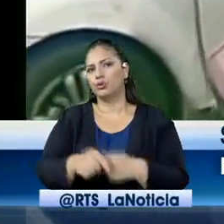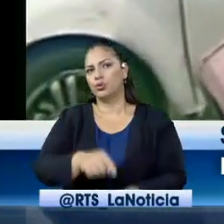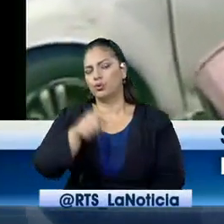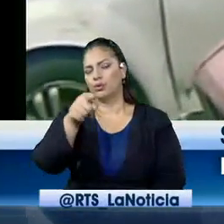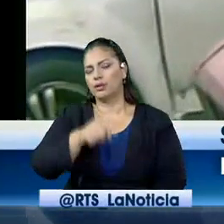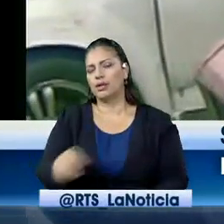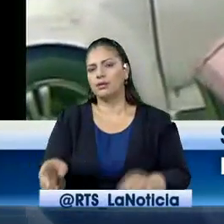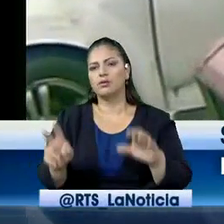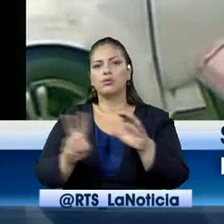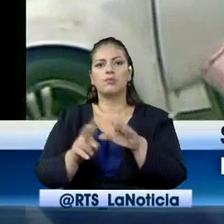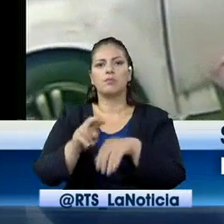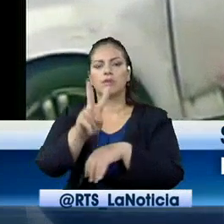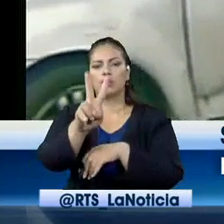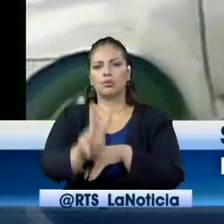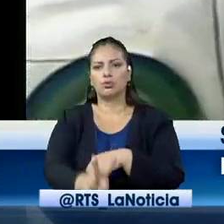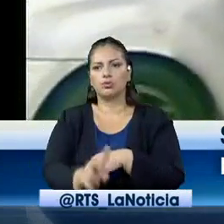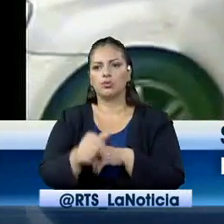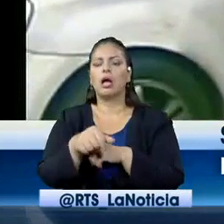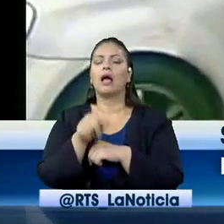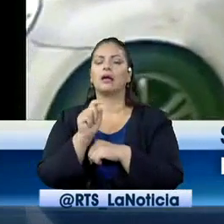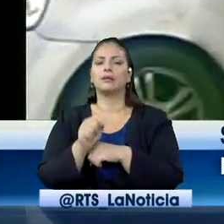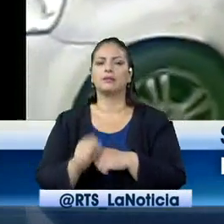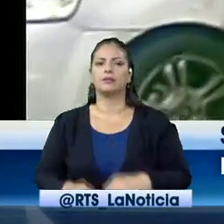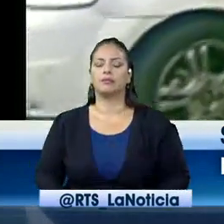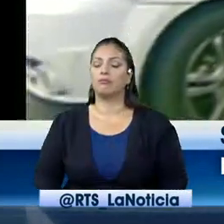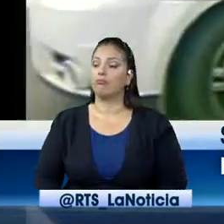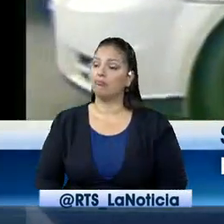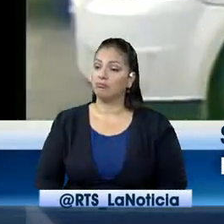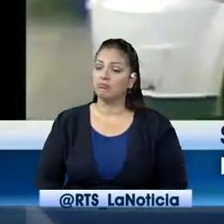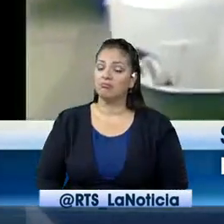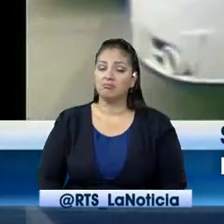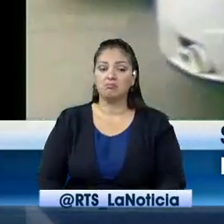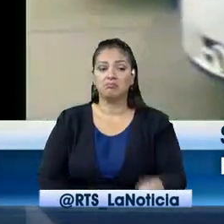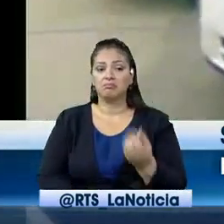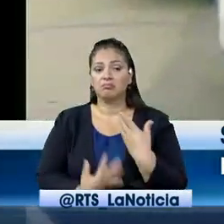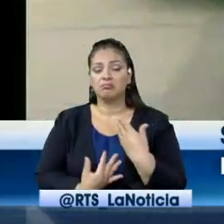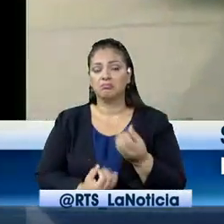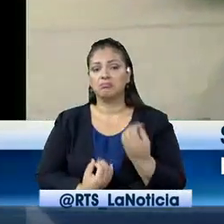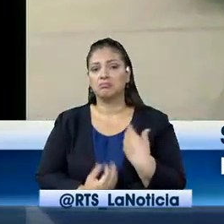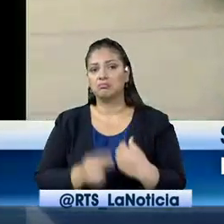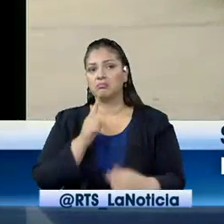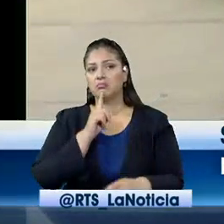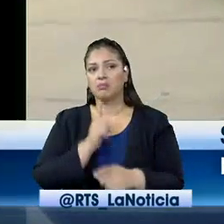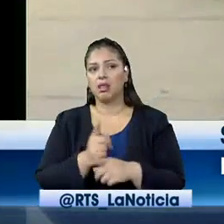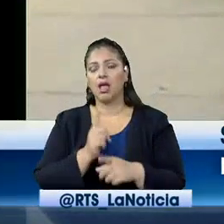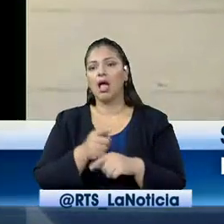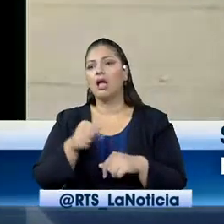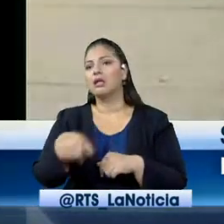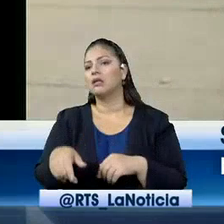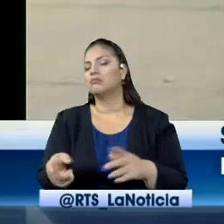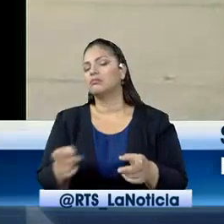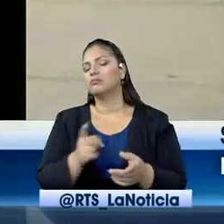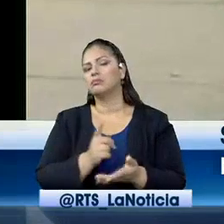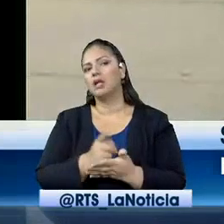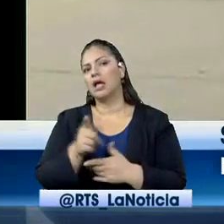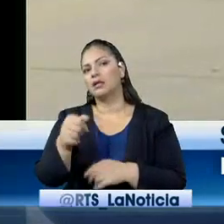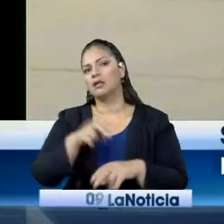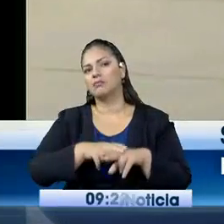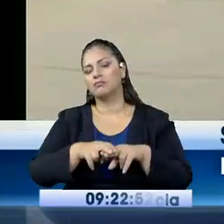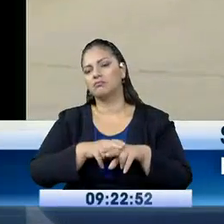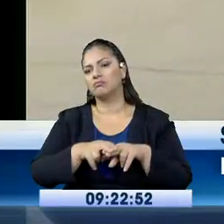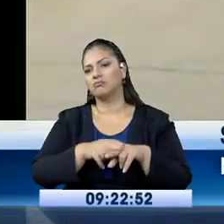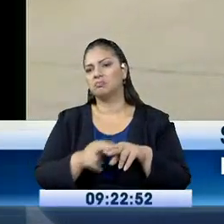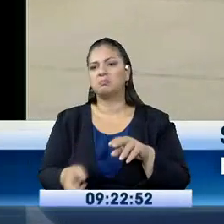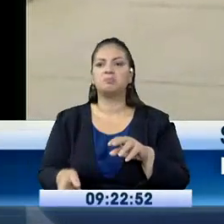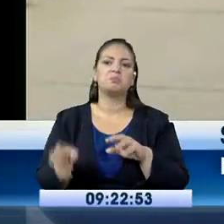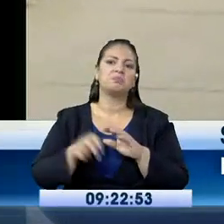Perfecto, entonces hemos escuchado la versión por parte de los usuarios que diariamente deben ocupar estos vehículos